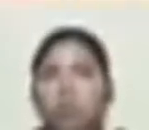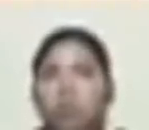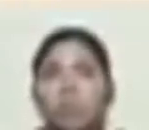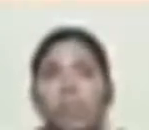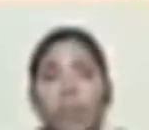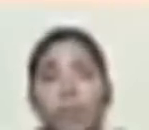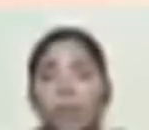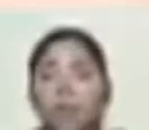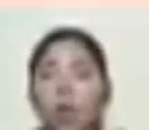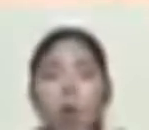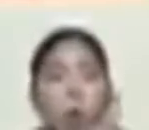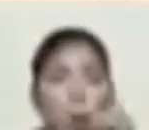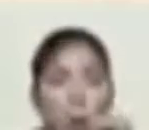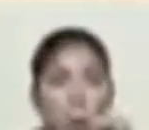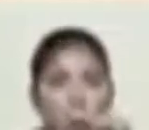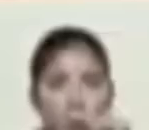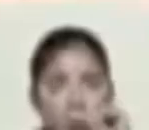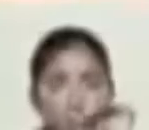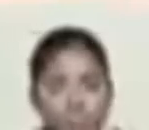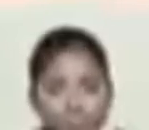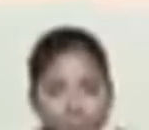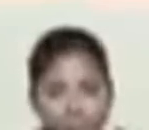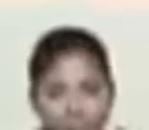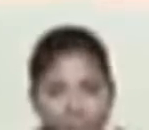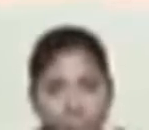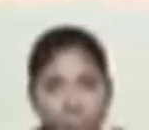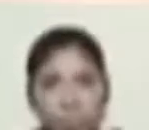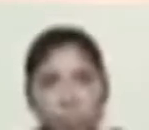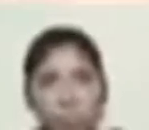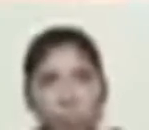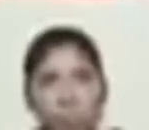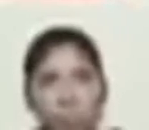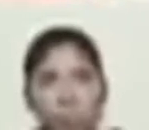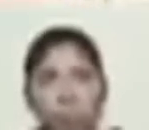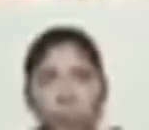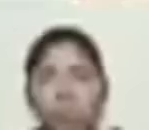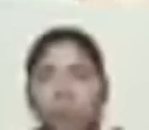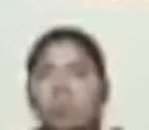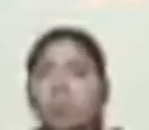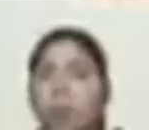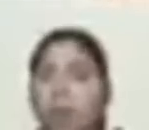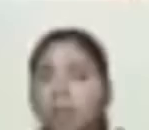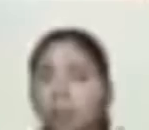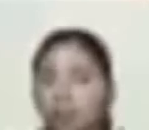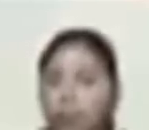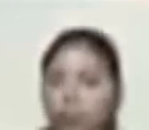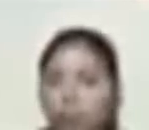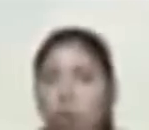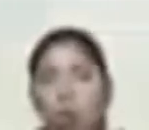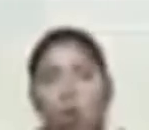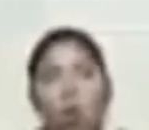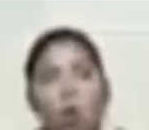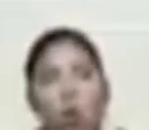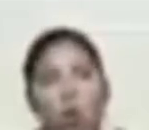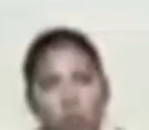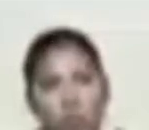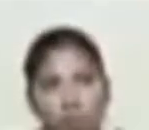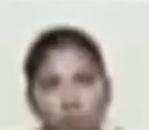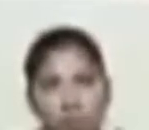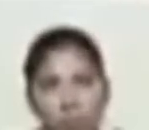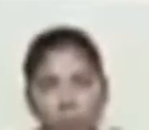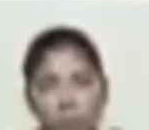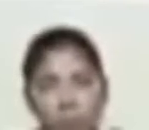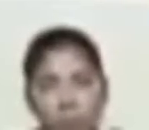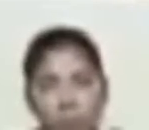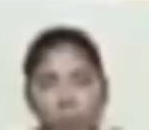a todos señores este señor está traicionando a todo el mundo han empezado Las capturas en Venezuela de alto funcionarios del gobierno de Nicolás maduro Nicolás